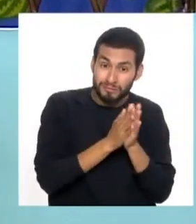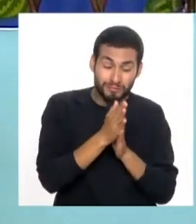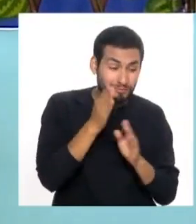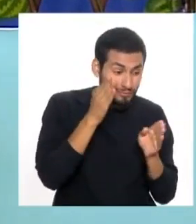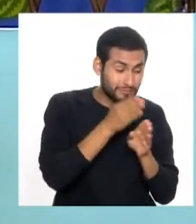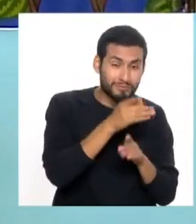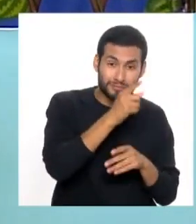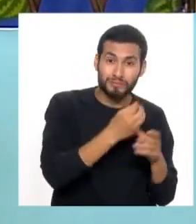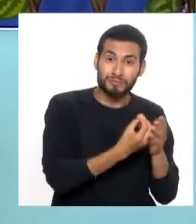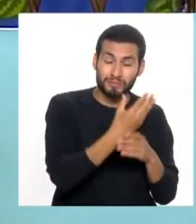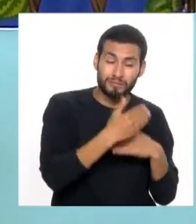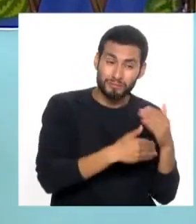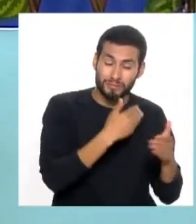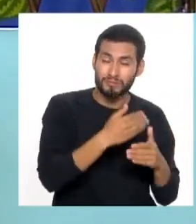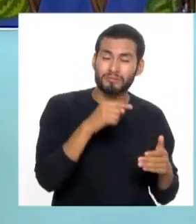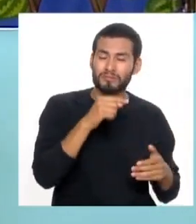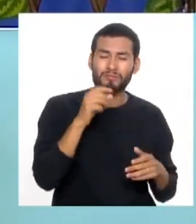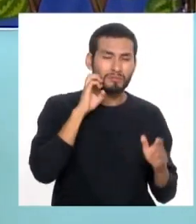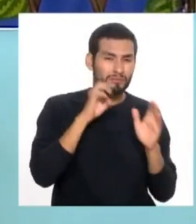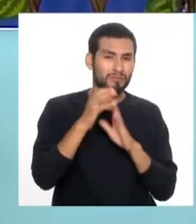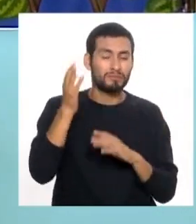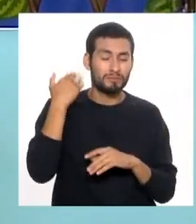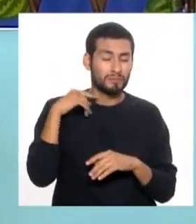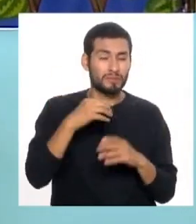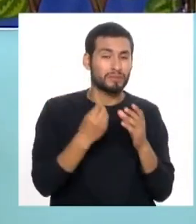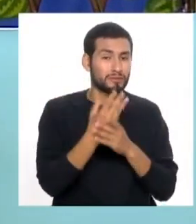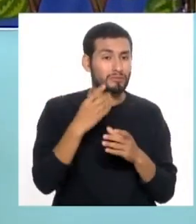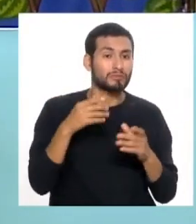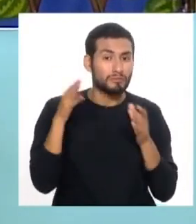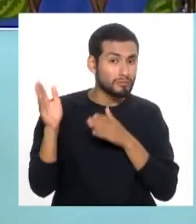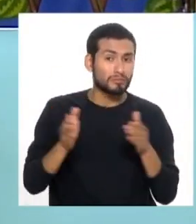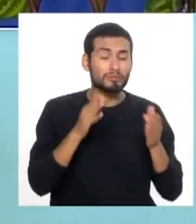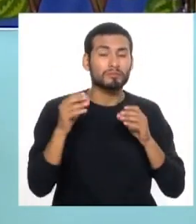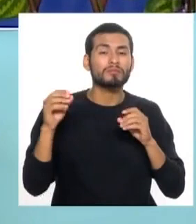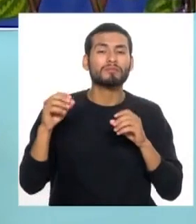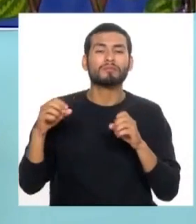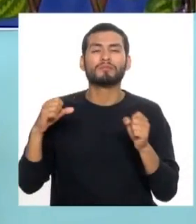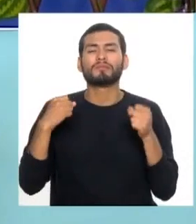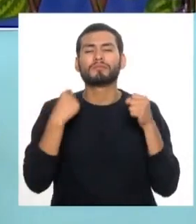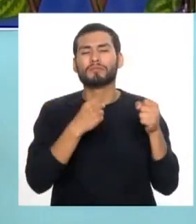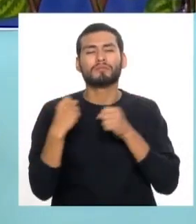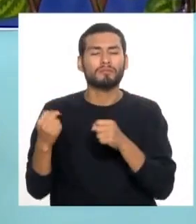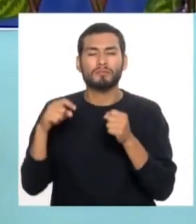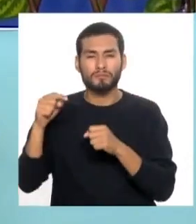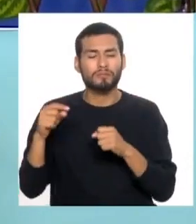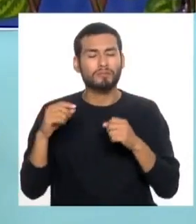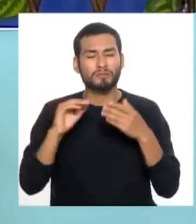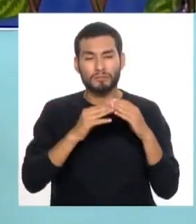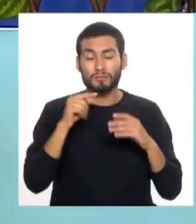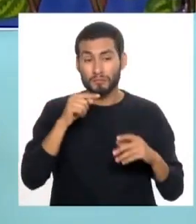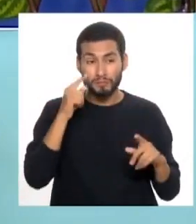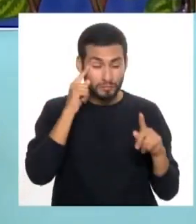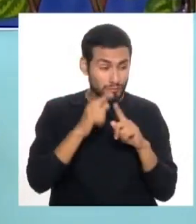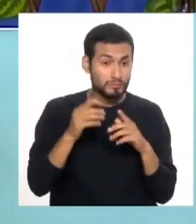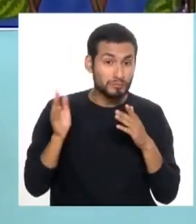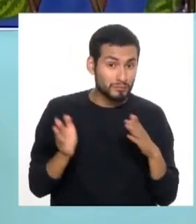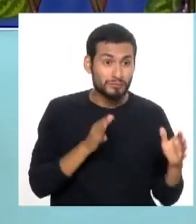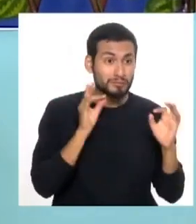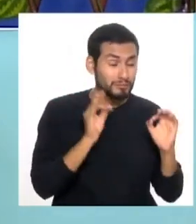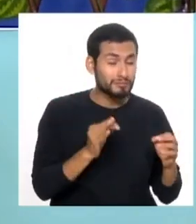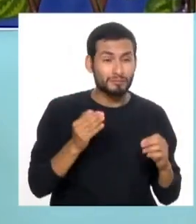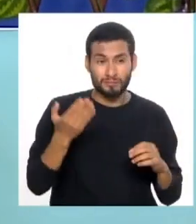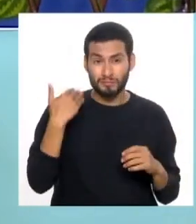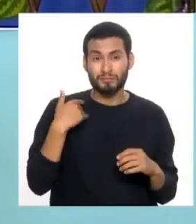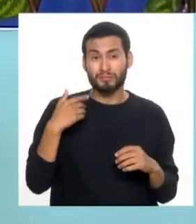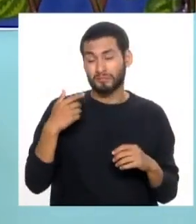la ciudad de Arequipa se trabajó un plan de movilidad urbano que se trabajó con Promovilidad y que se trabajó desde